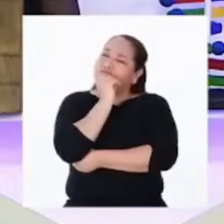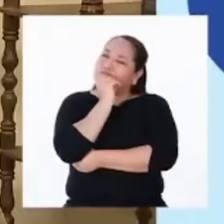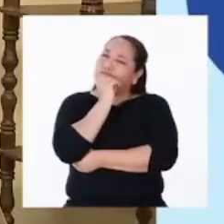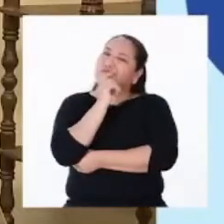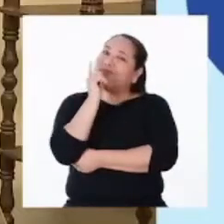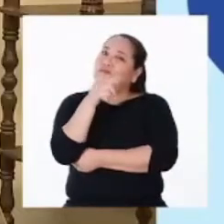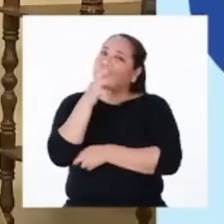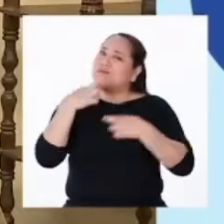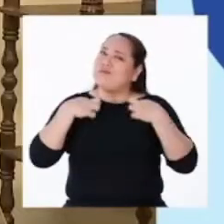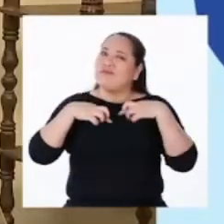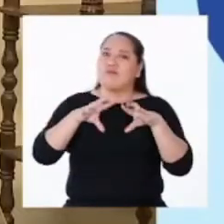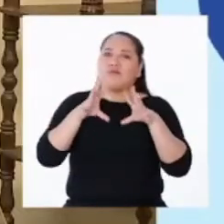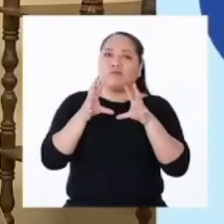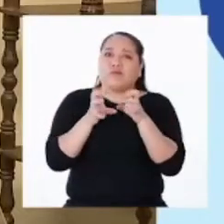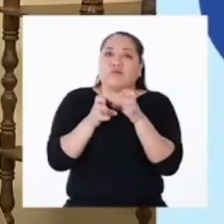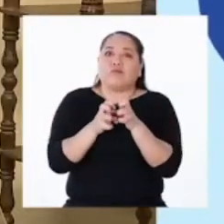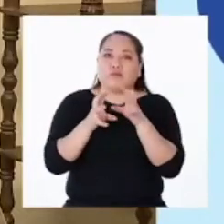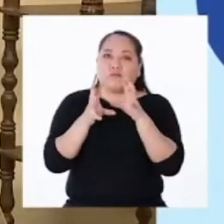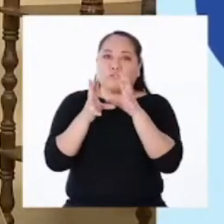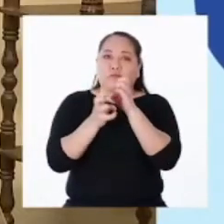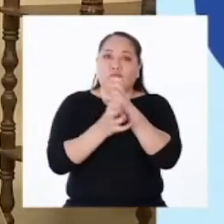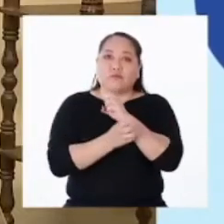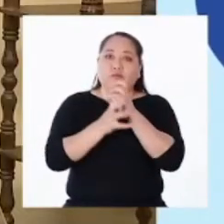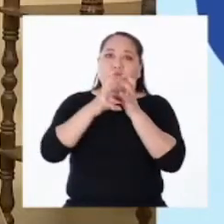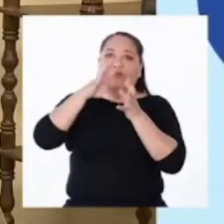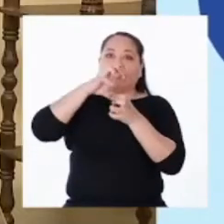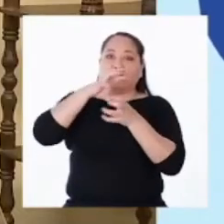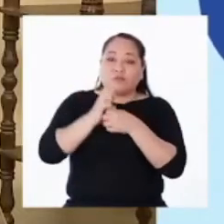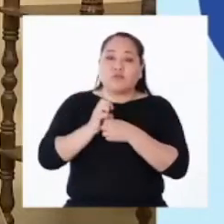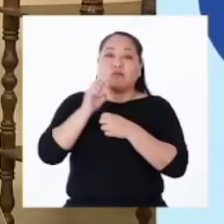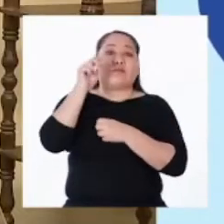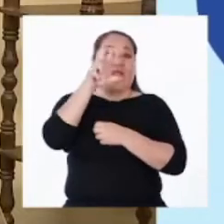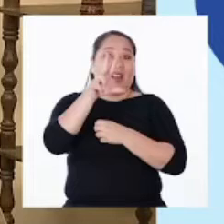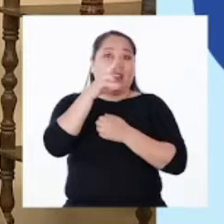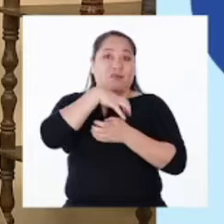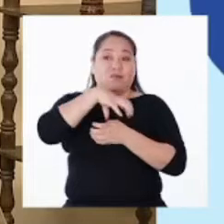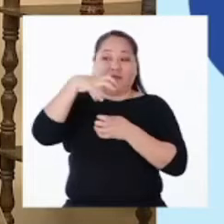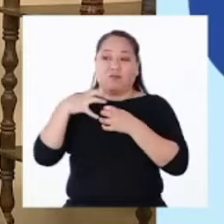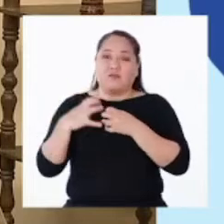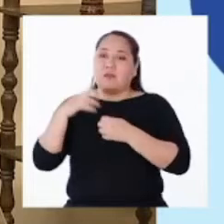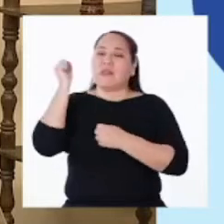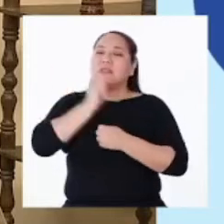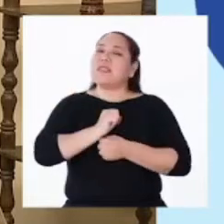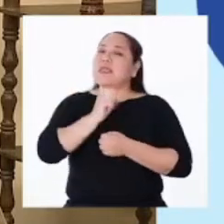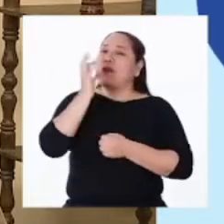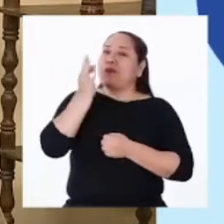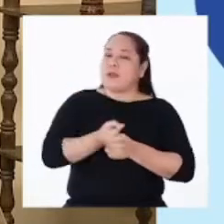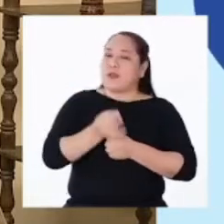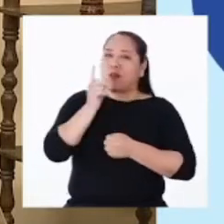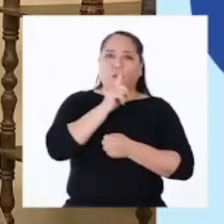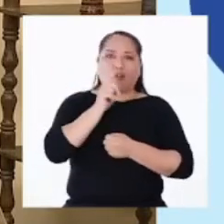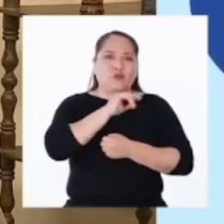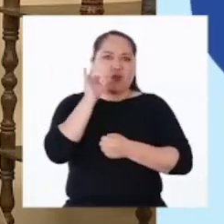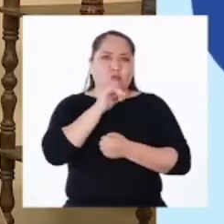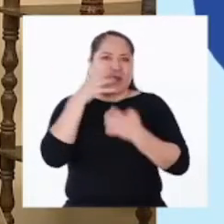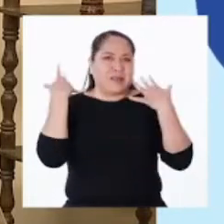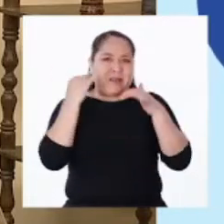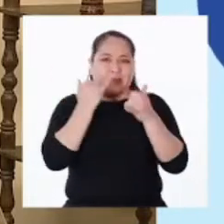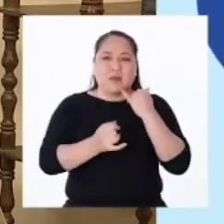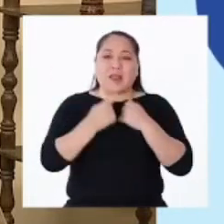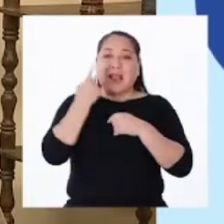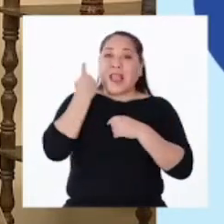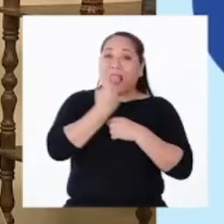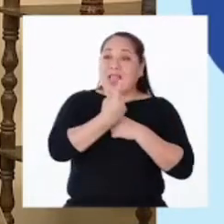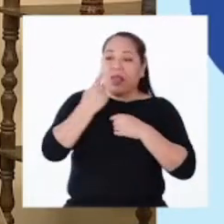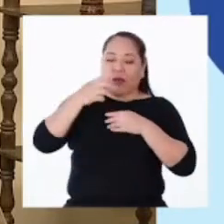dimensiones? Exacto, pero eso no es todo, Mario. Cada fibra posee un solo núcleo y cuando se